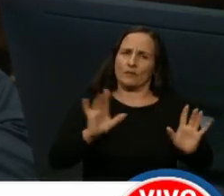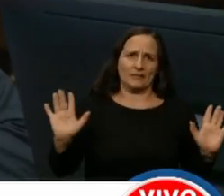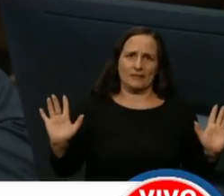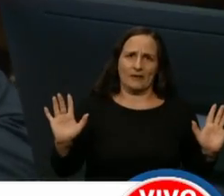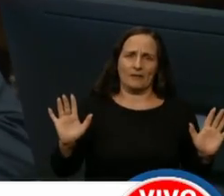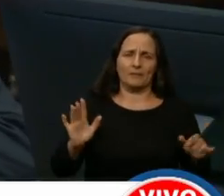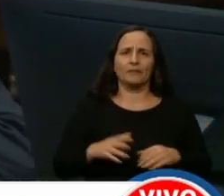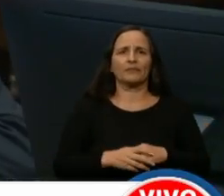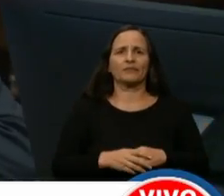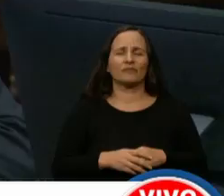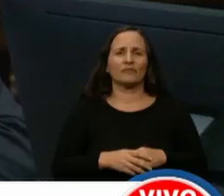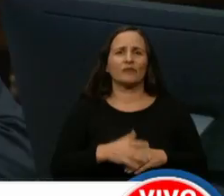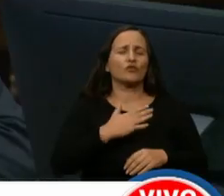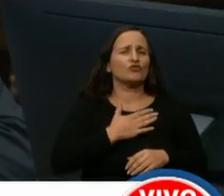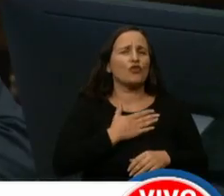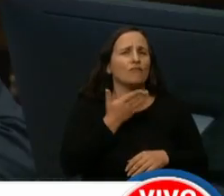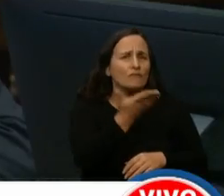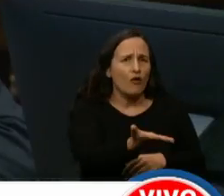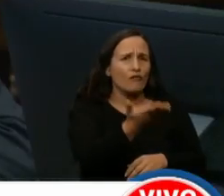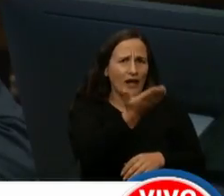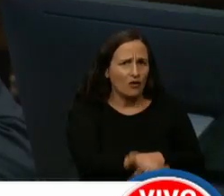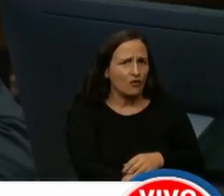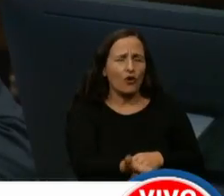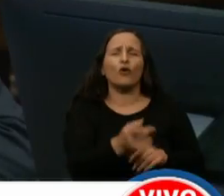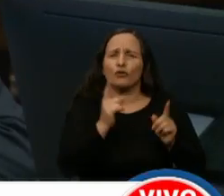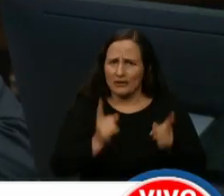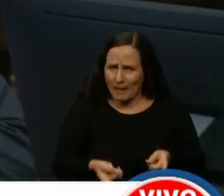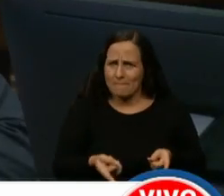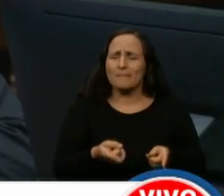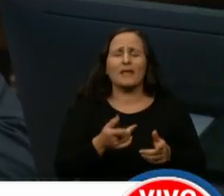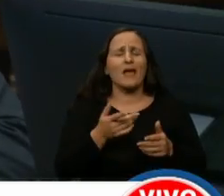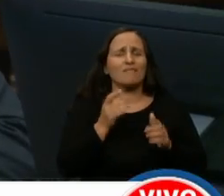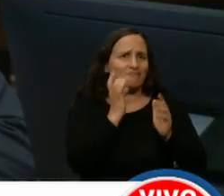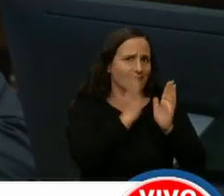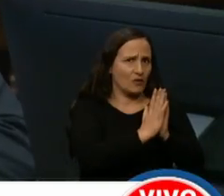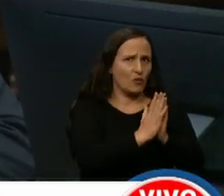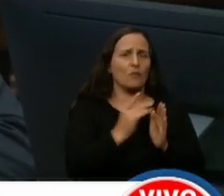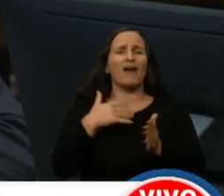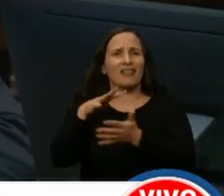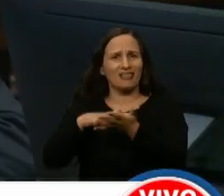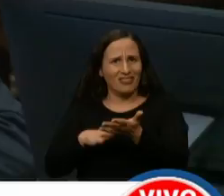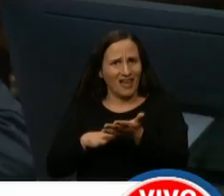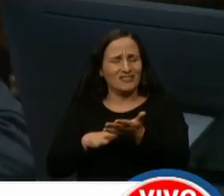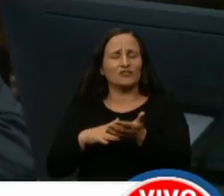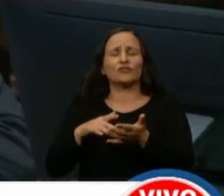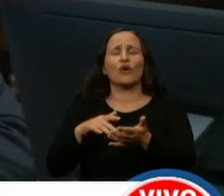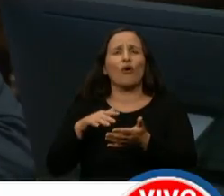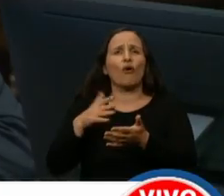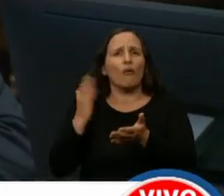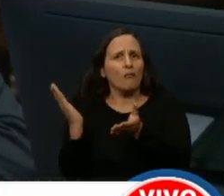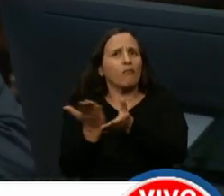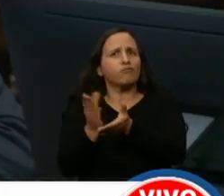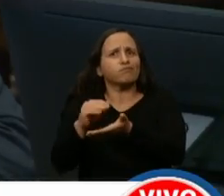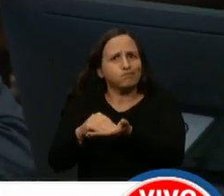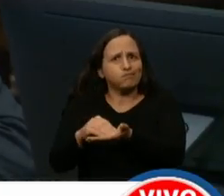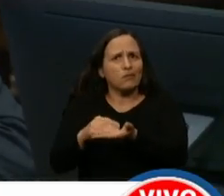perjuicio de mi ofrecimiento sincero a su persona también deseo que mi disculpa se incorpore al texto del acta donde el expediente